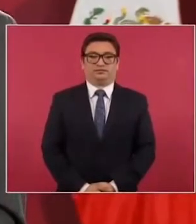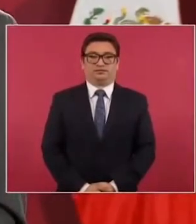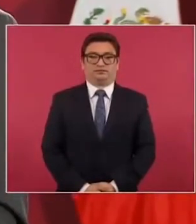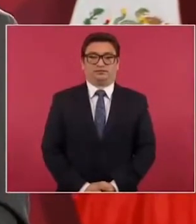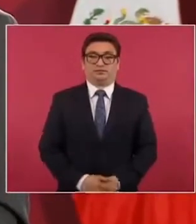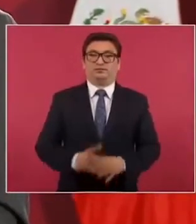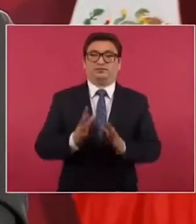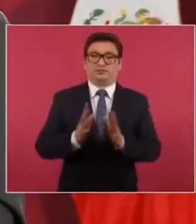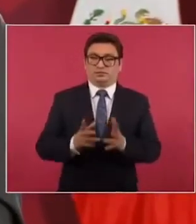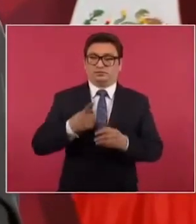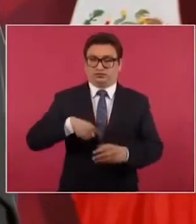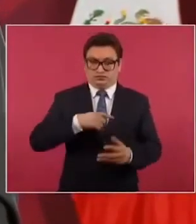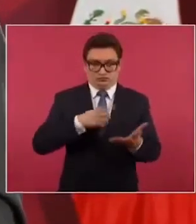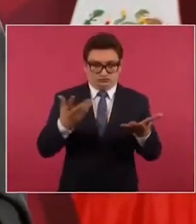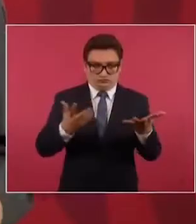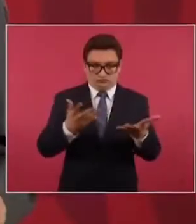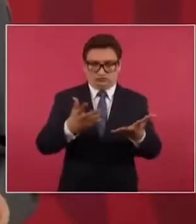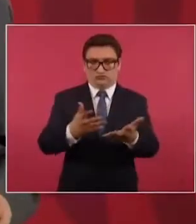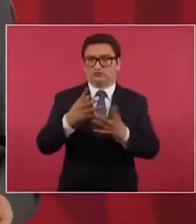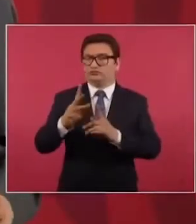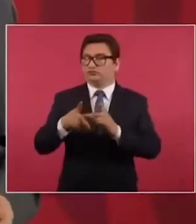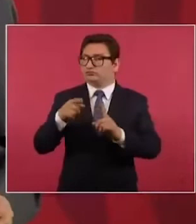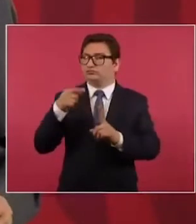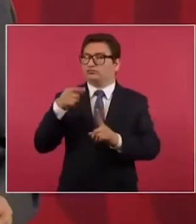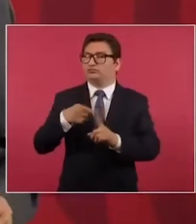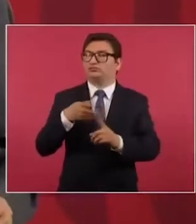actúan más en función